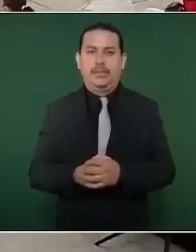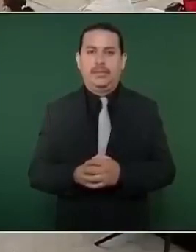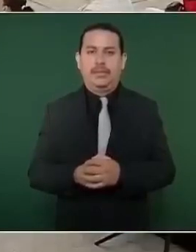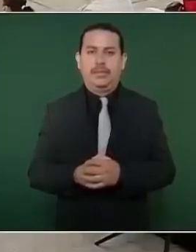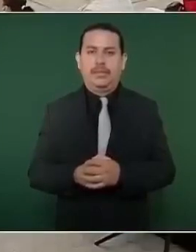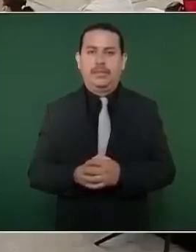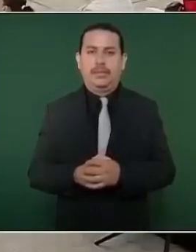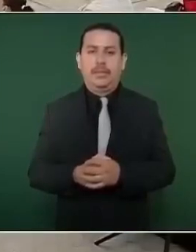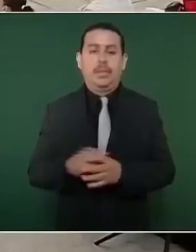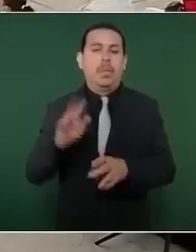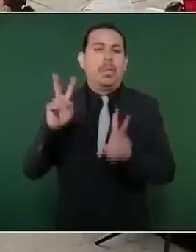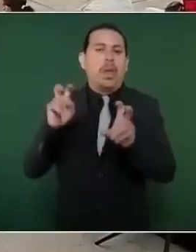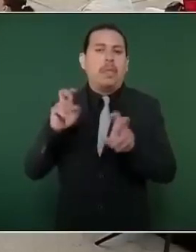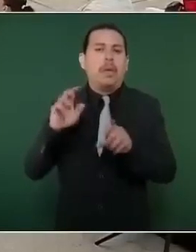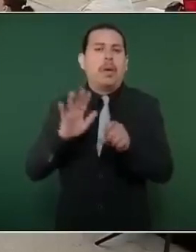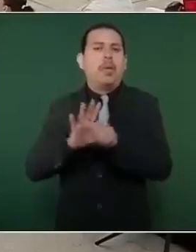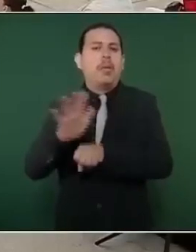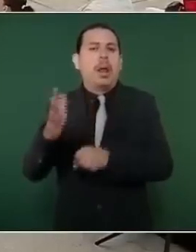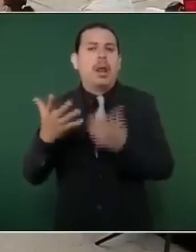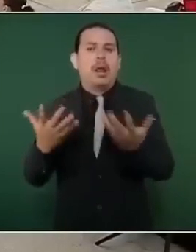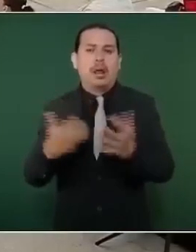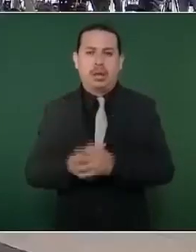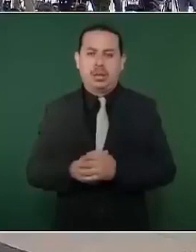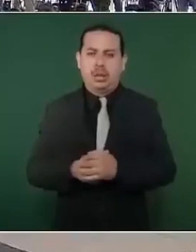un asunto